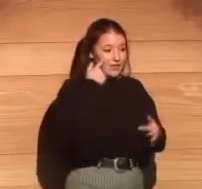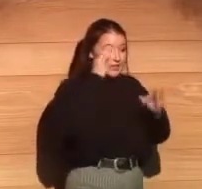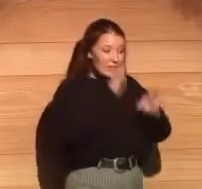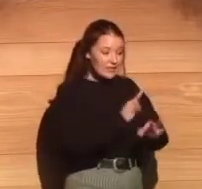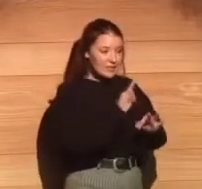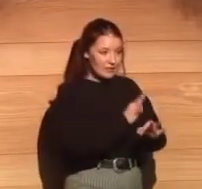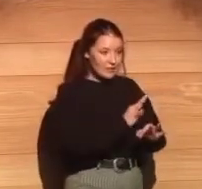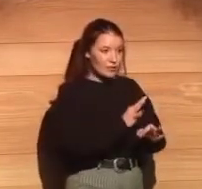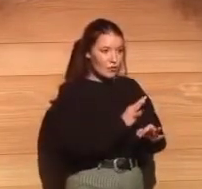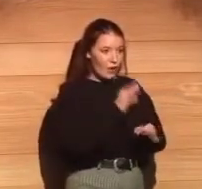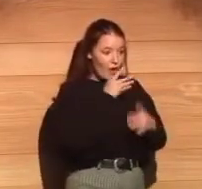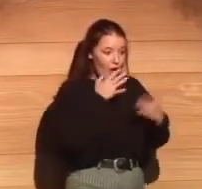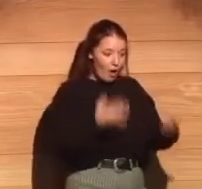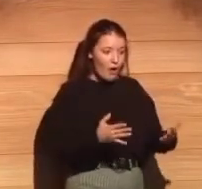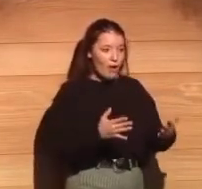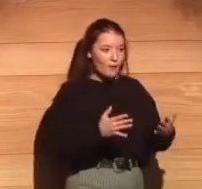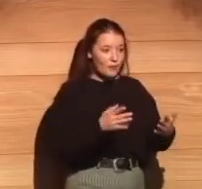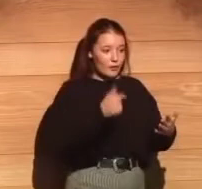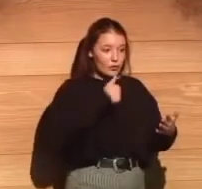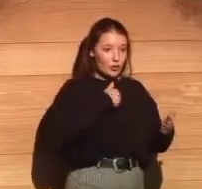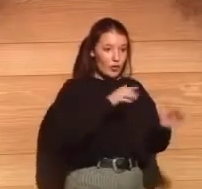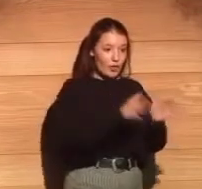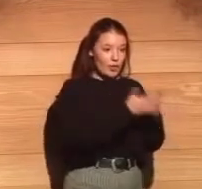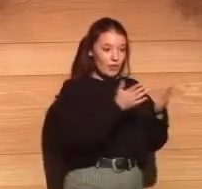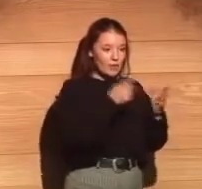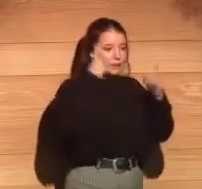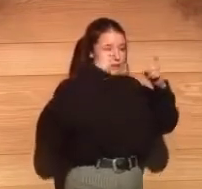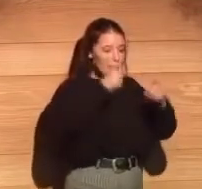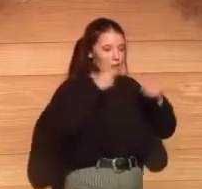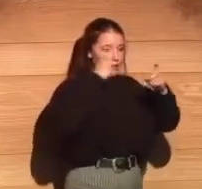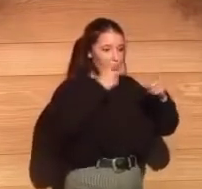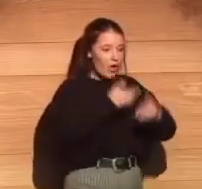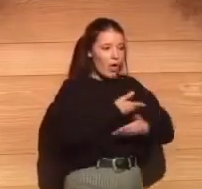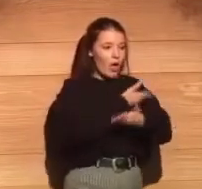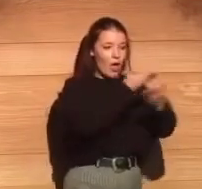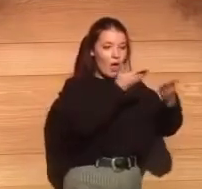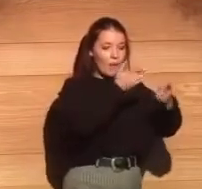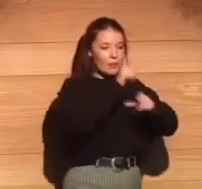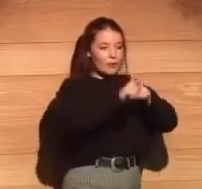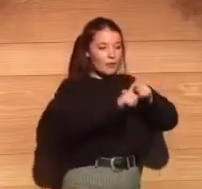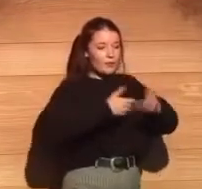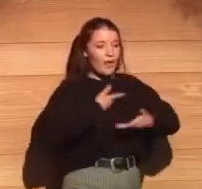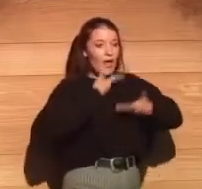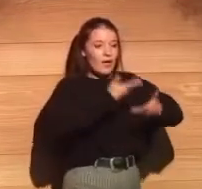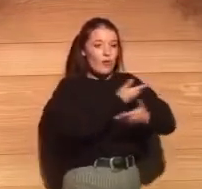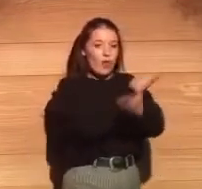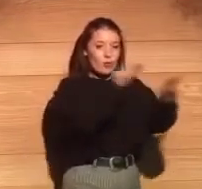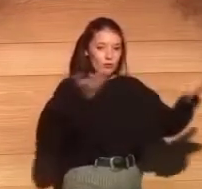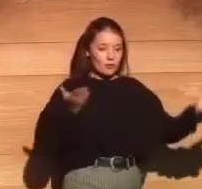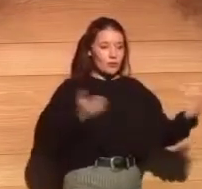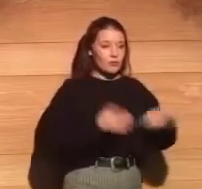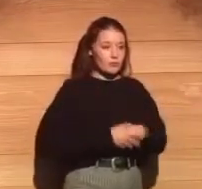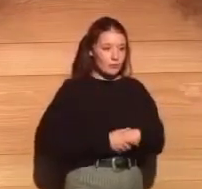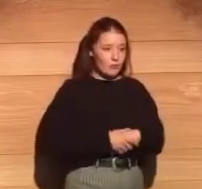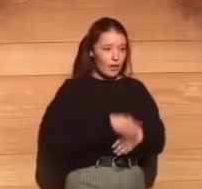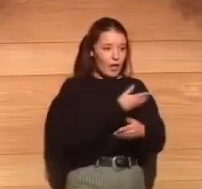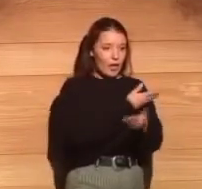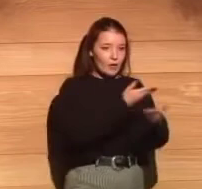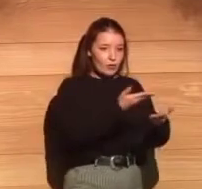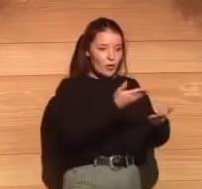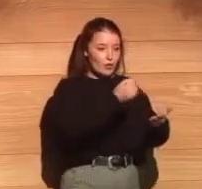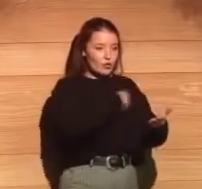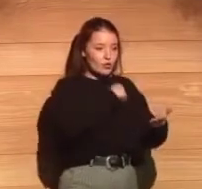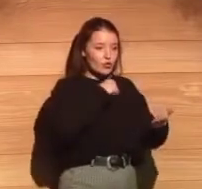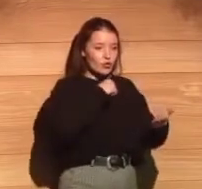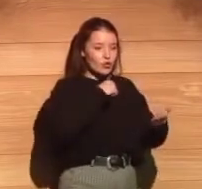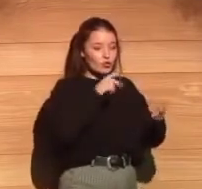bien decías, yo libro que intento que sea un libro de ayuda colectiva, de ayuda social, precisamente para impedir que nos sigan